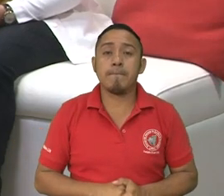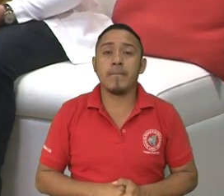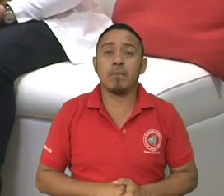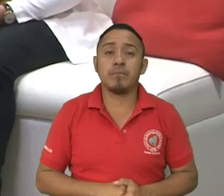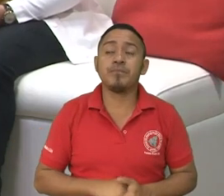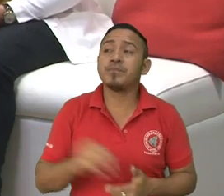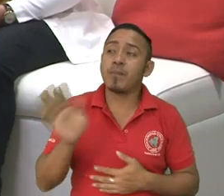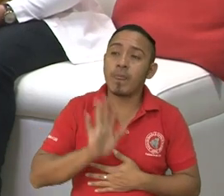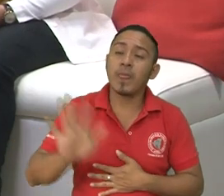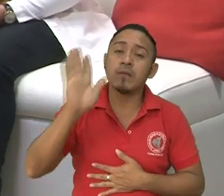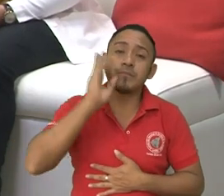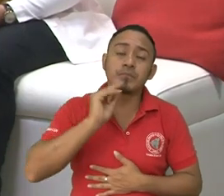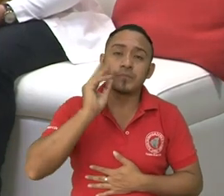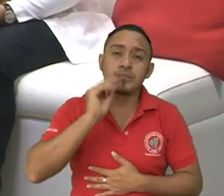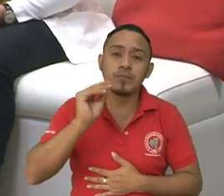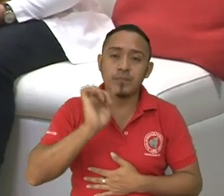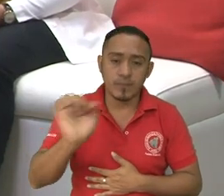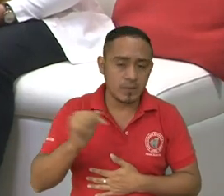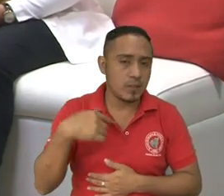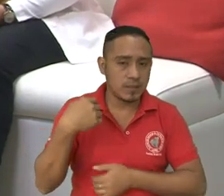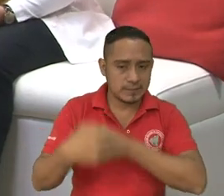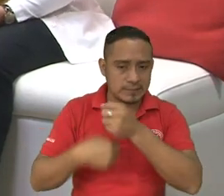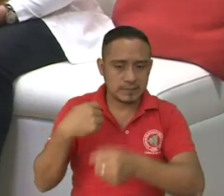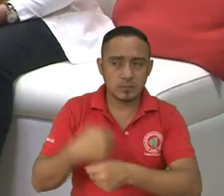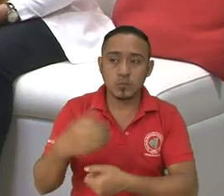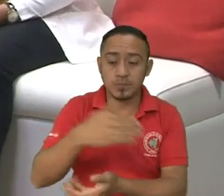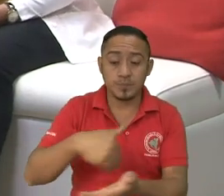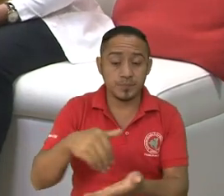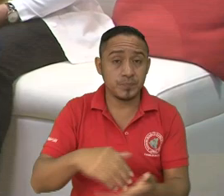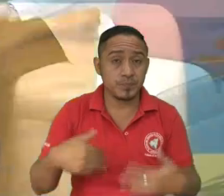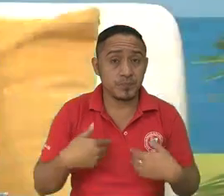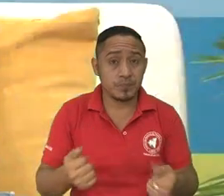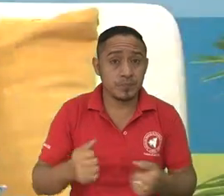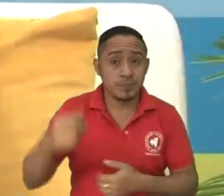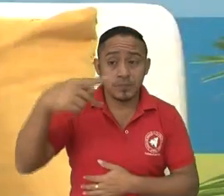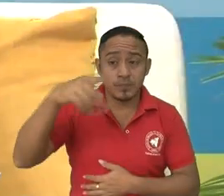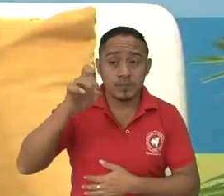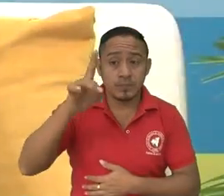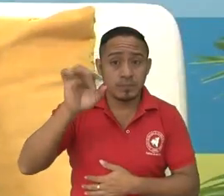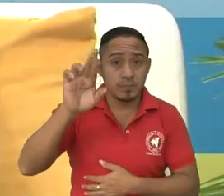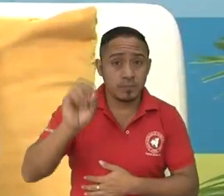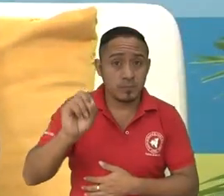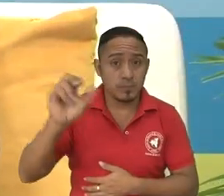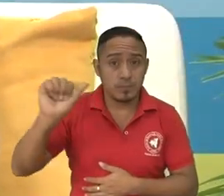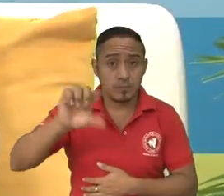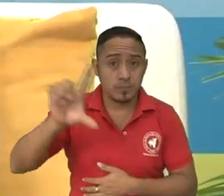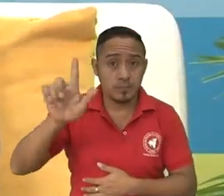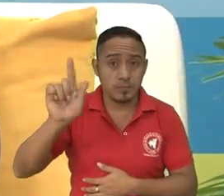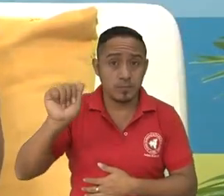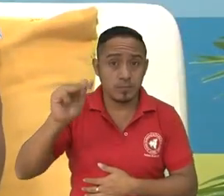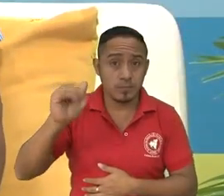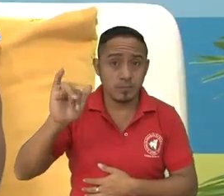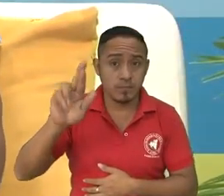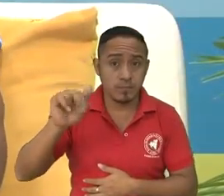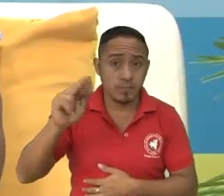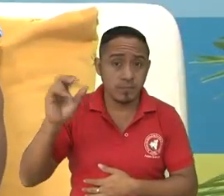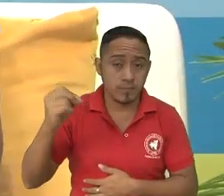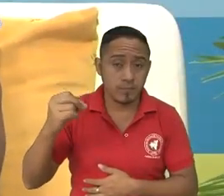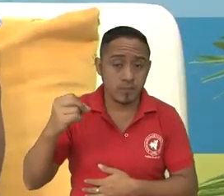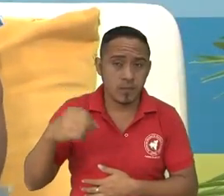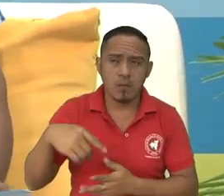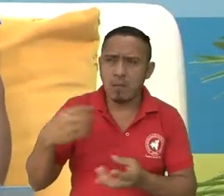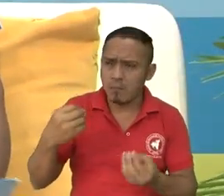en su experiencia, licenciada, que usted atiende en el Centro de Salud Pedro Altamirano, ¿se han presentado o se